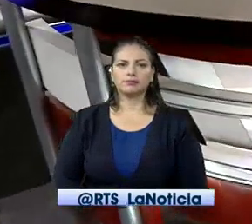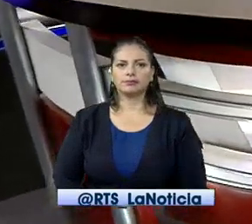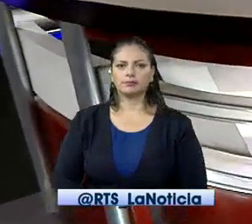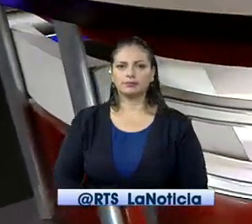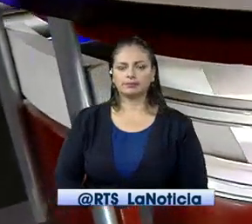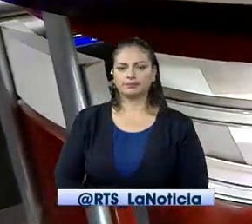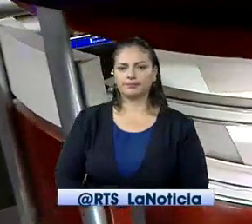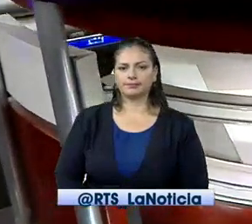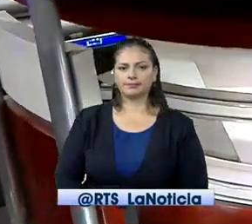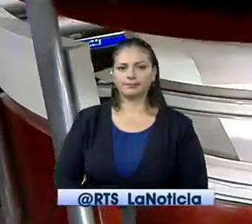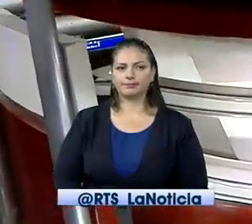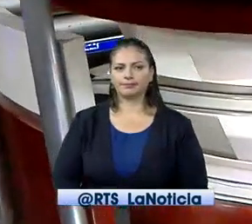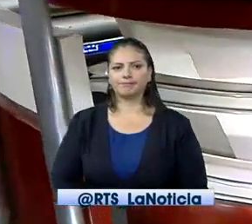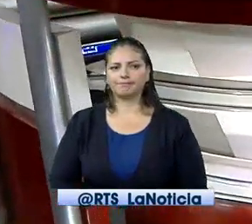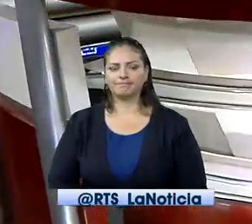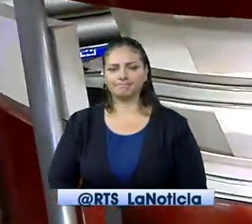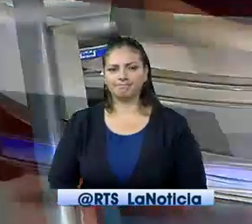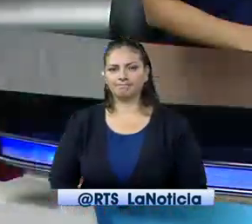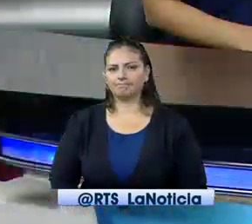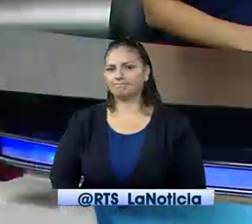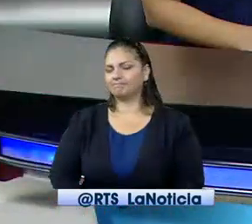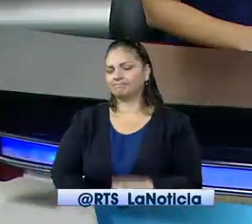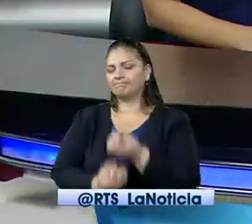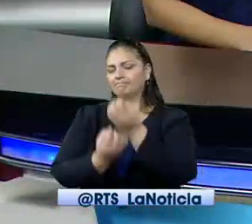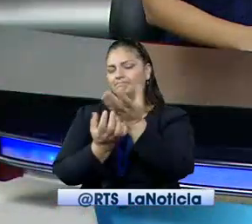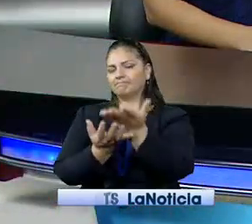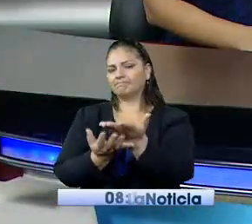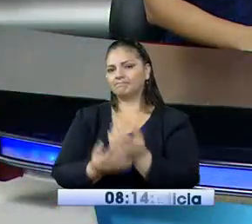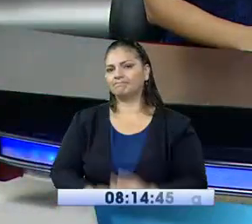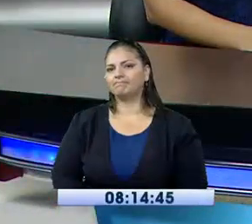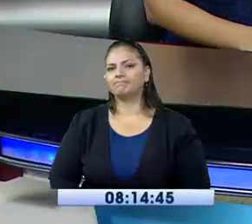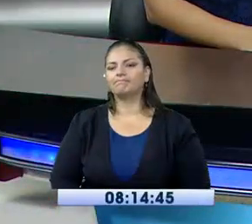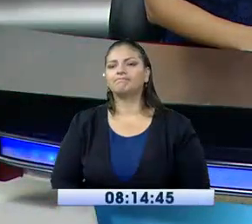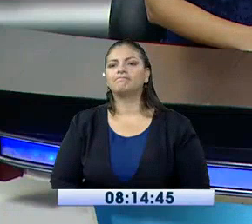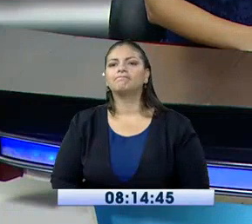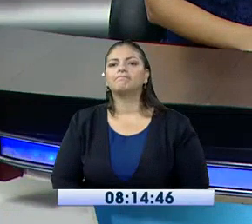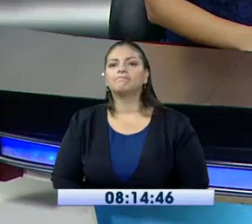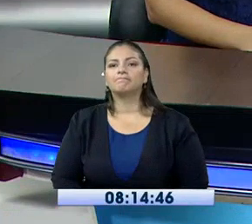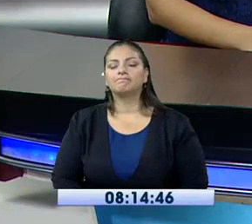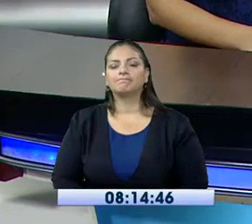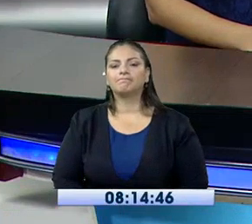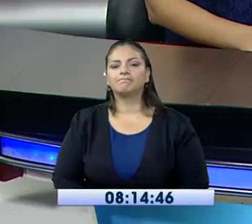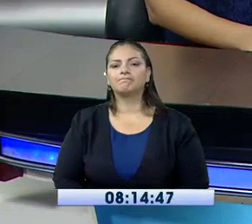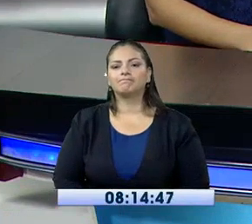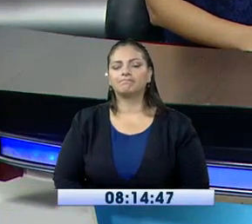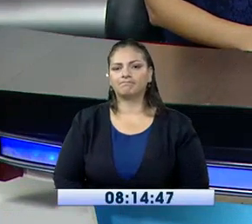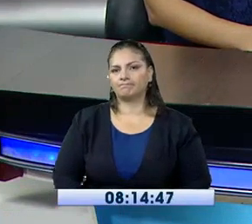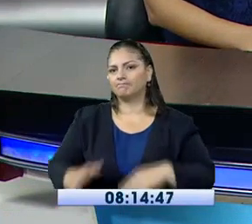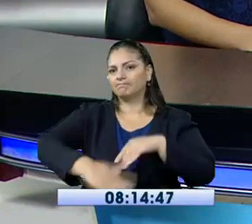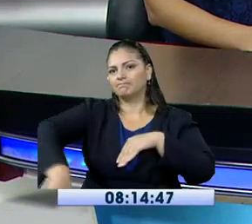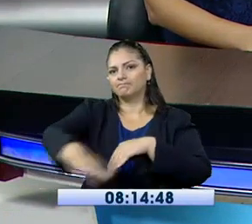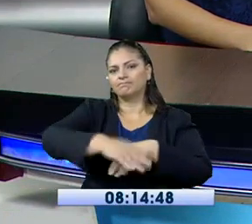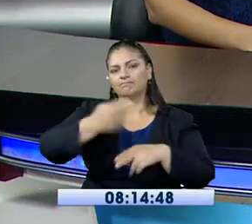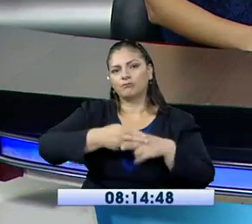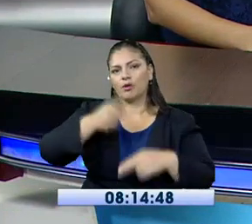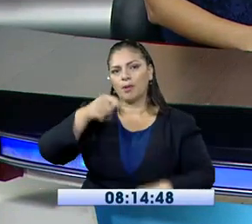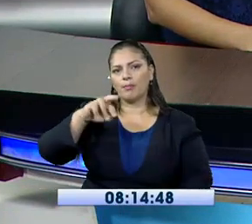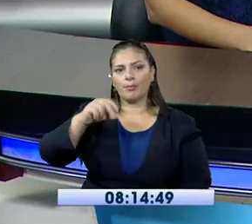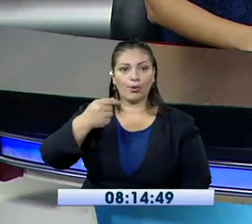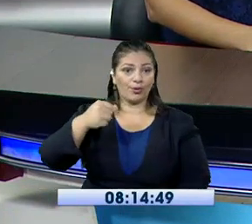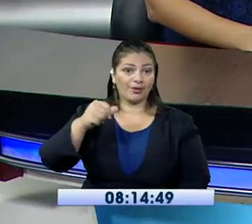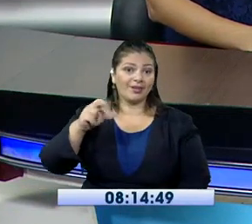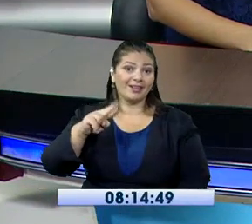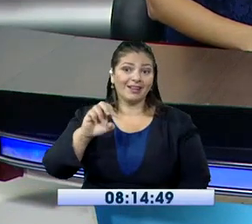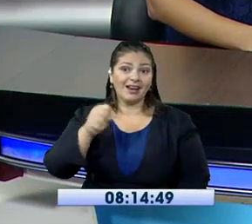Vamos ahora con esta información, amigos televidentes. Delincuentes armados asaltan una hacienda en el sector de Progreso y se sustraen 25